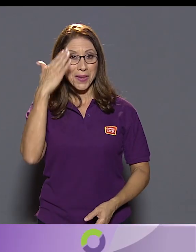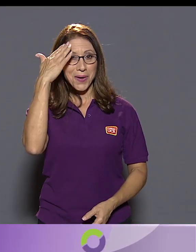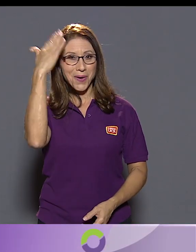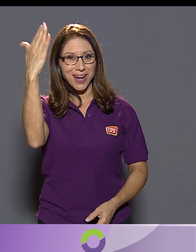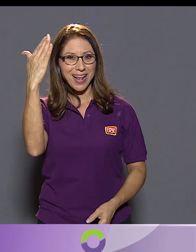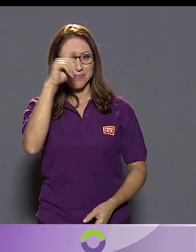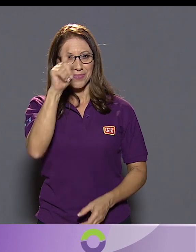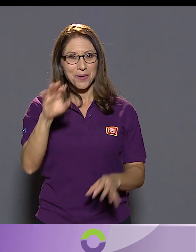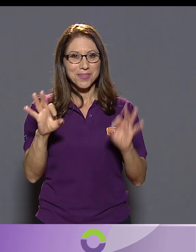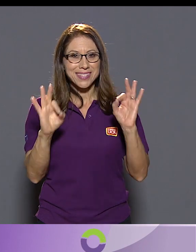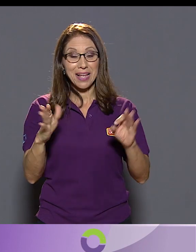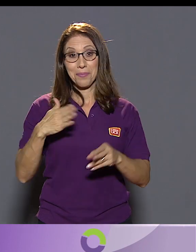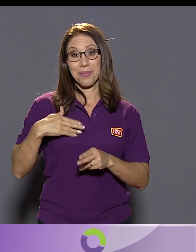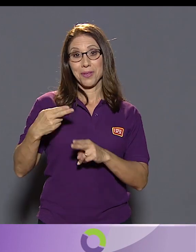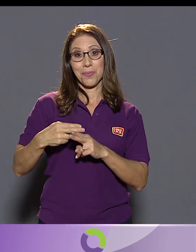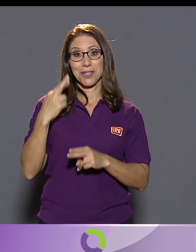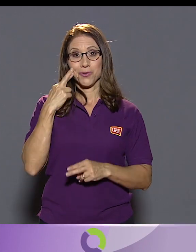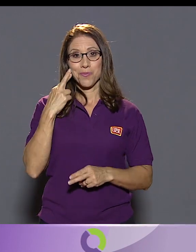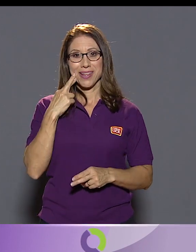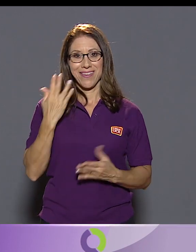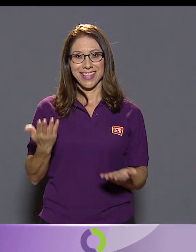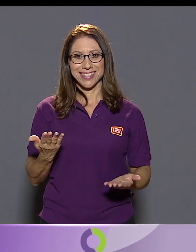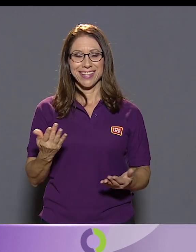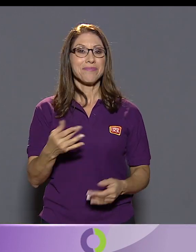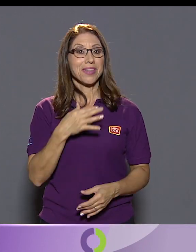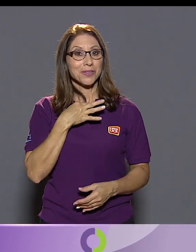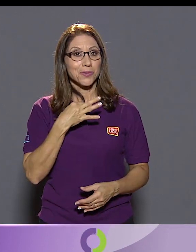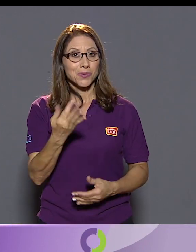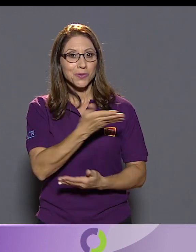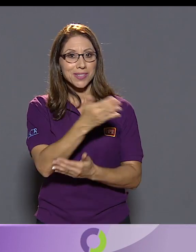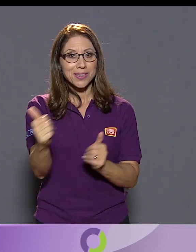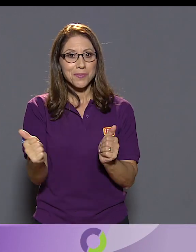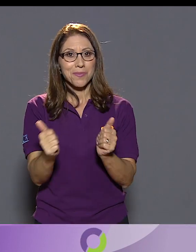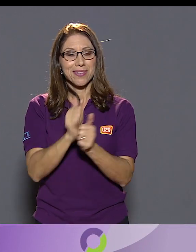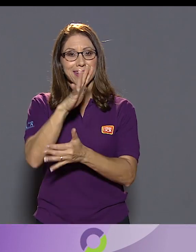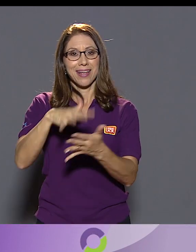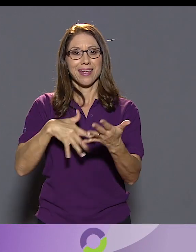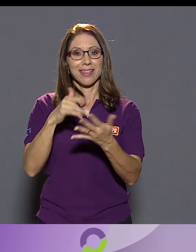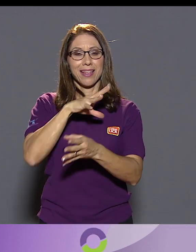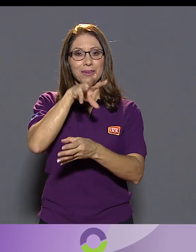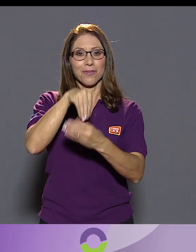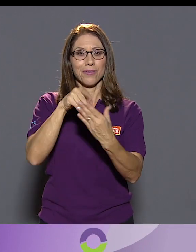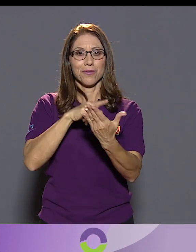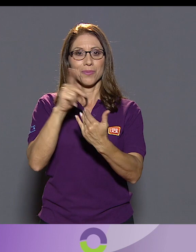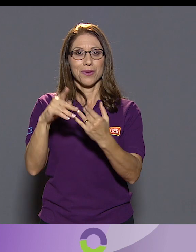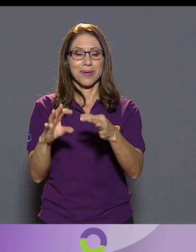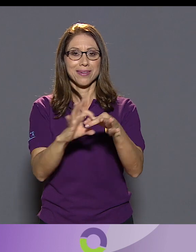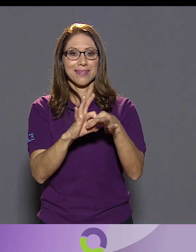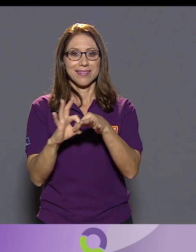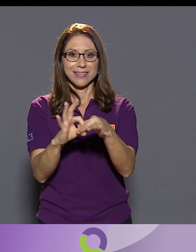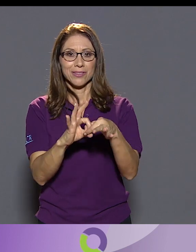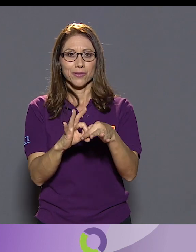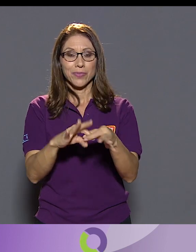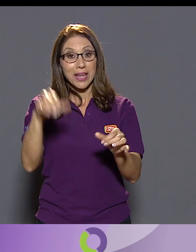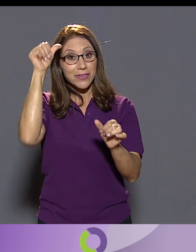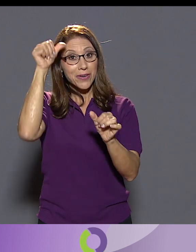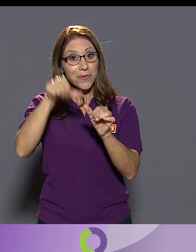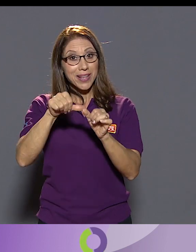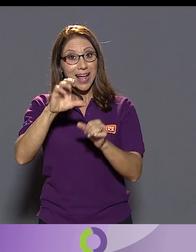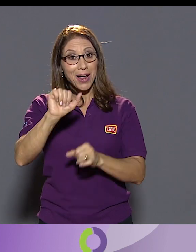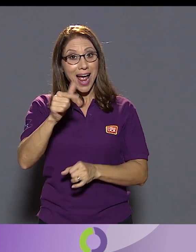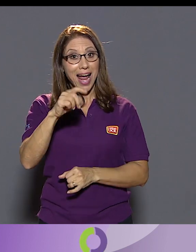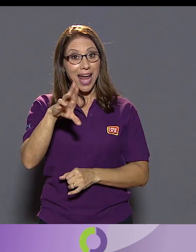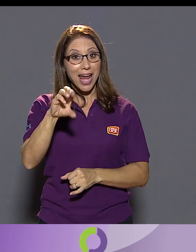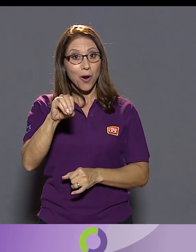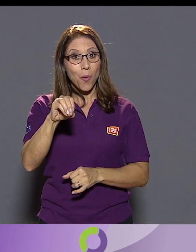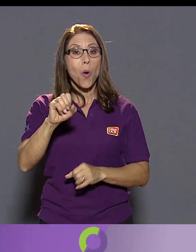Hola, ¿cómo están? Mi nombre es Rukmini Batista y es un gusto que me acompañen en la Agenda Inclusiva de Nexos. ¿Recuerdan que con AGECO es posible